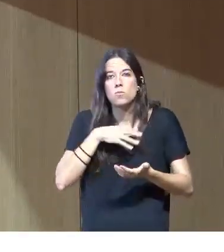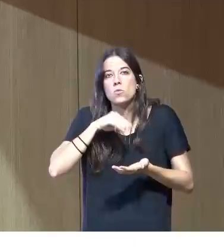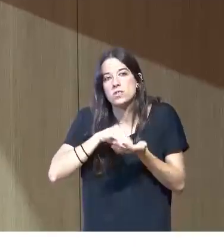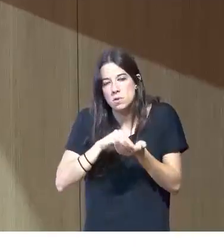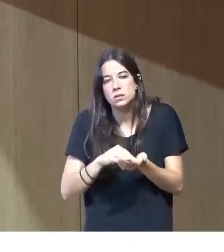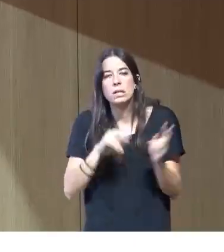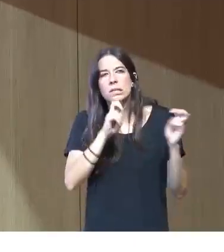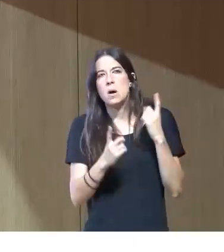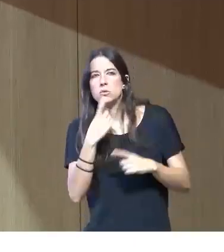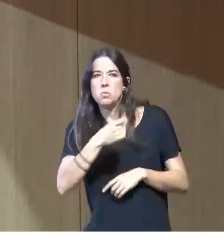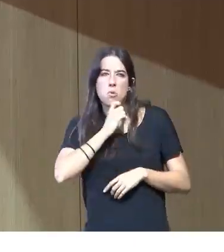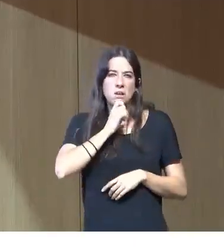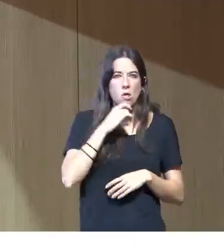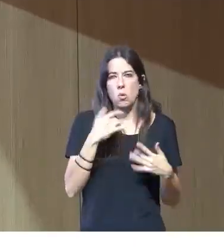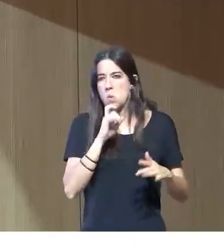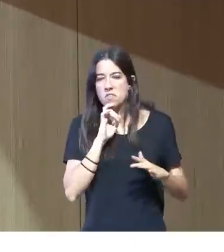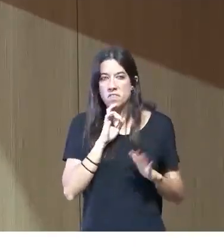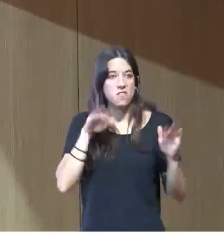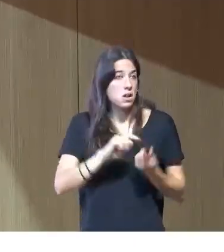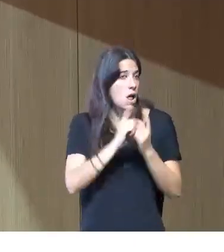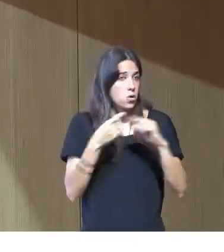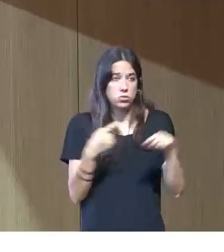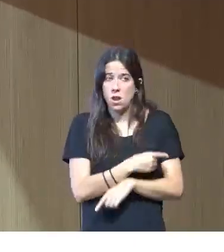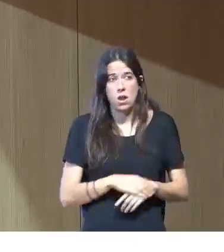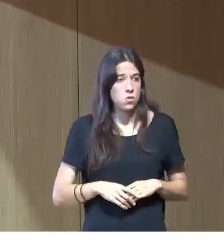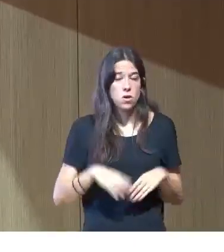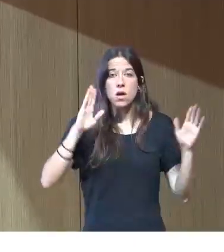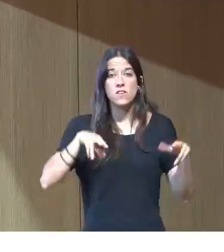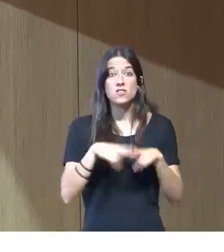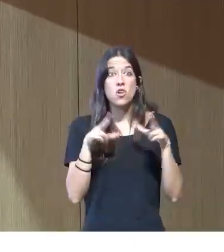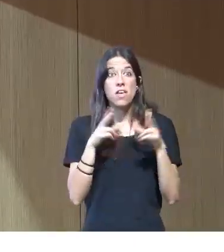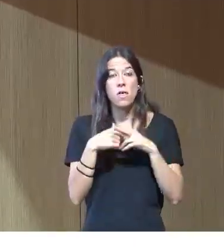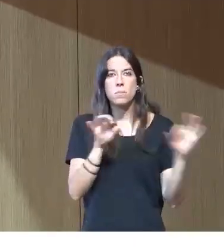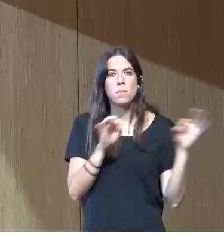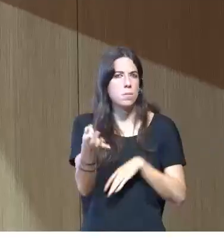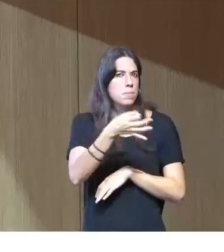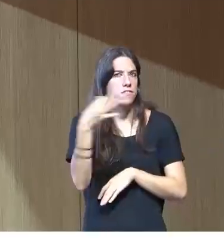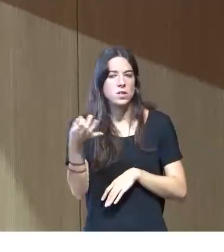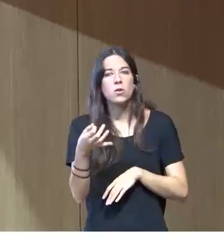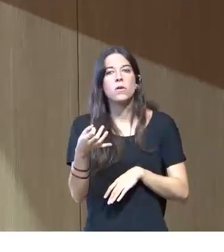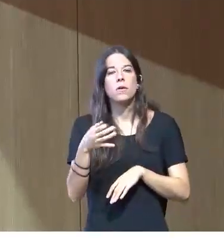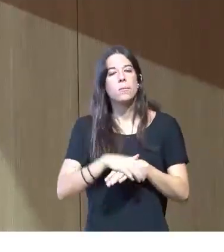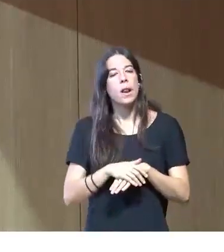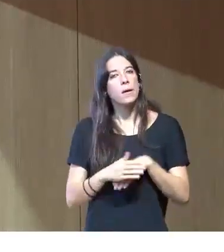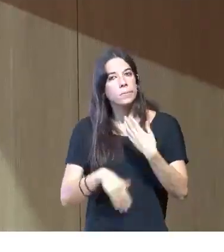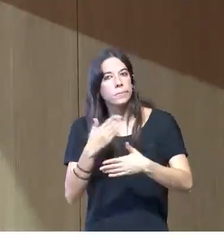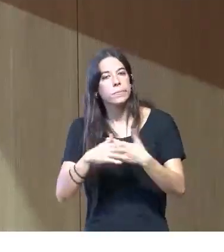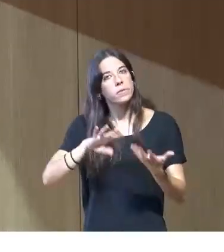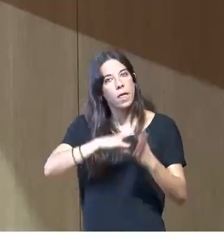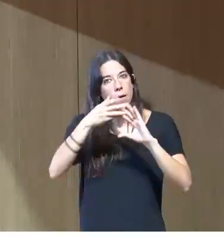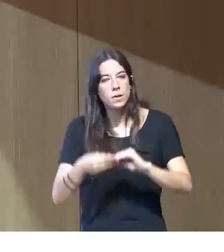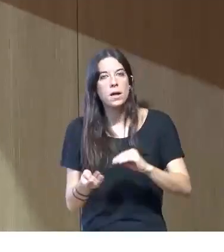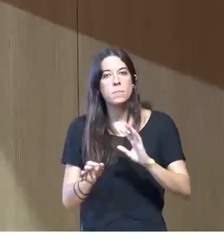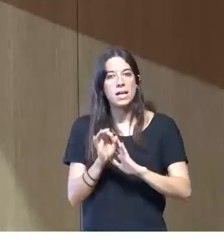complicado son muy difíciles Pues todo lo contrario O sea al final la sociedad está más que preparada para para seguir creciendo Y para seguir